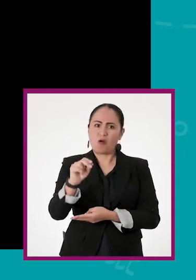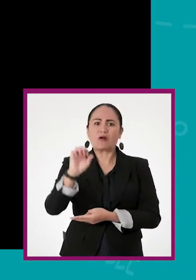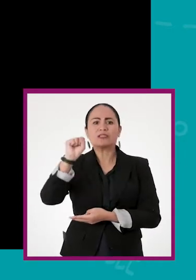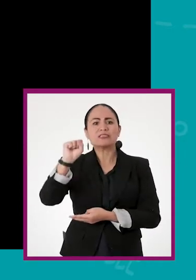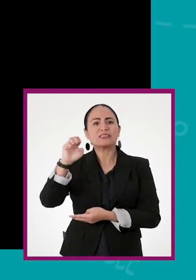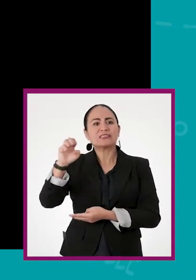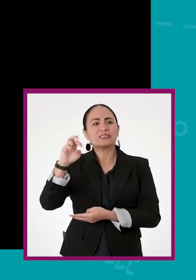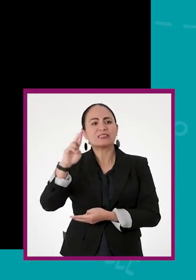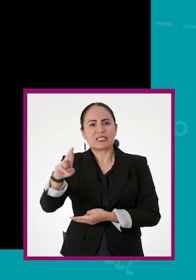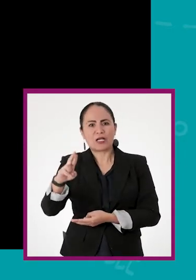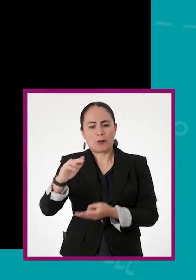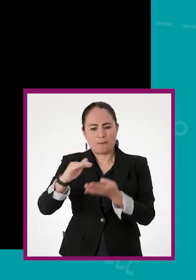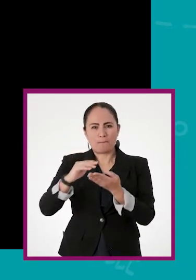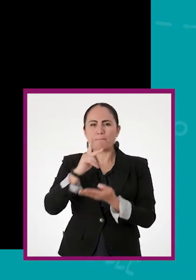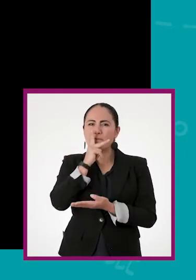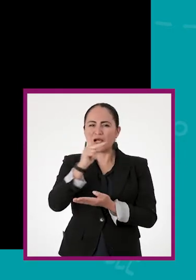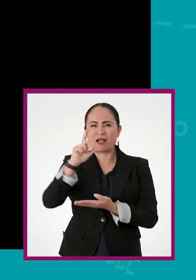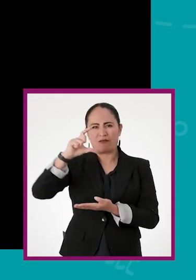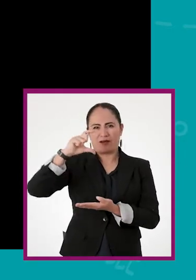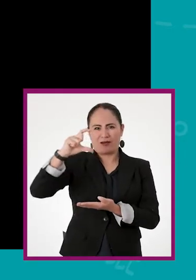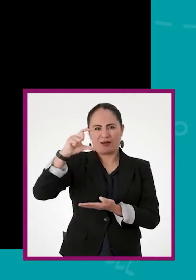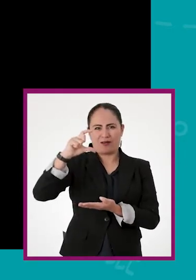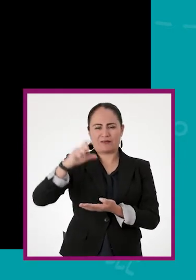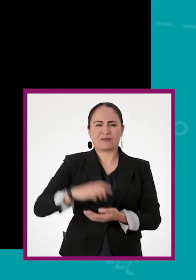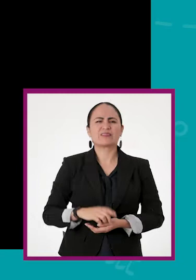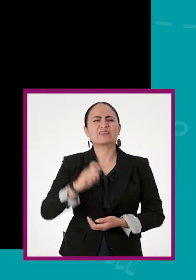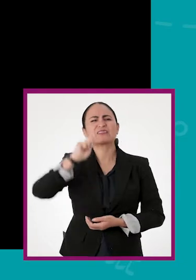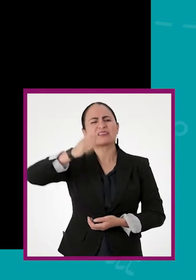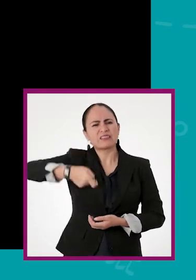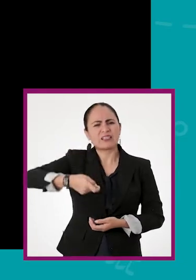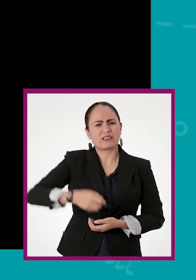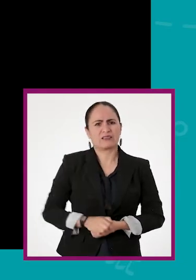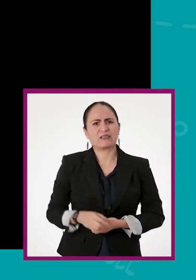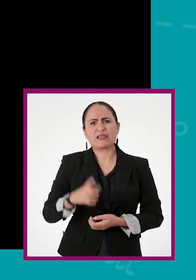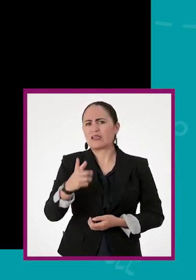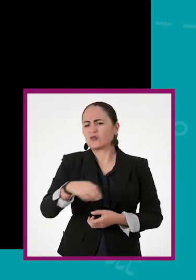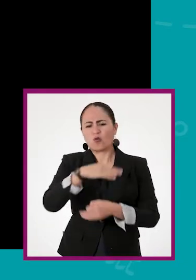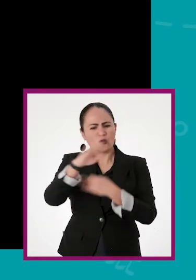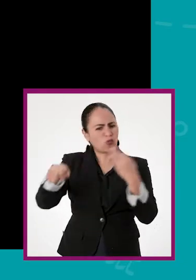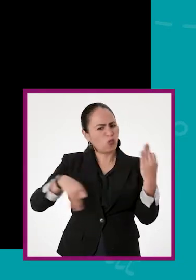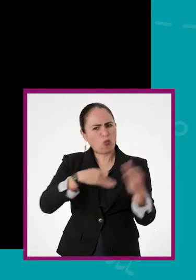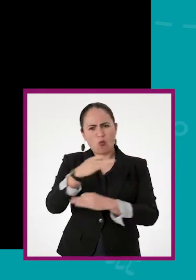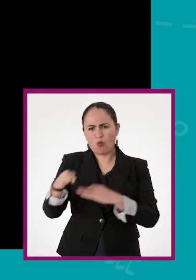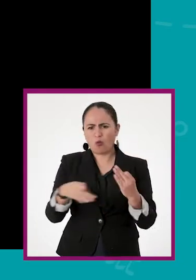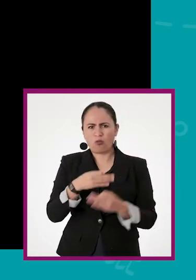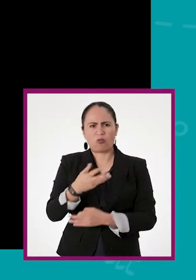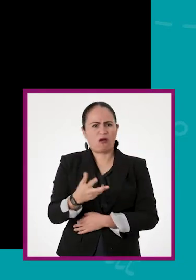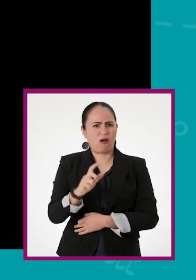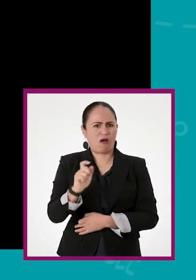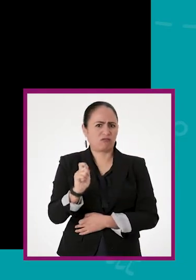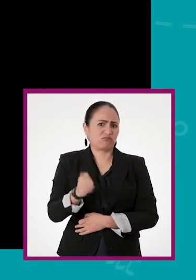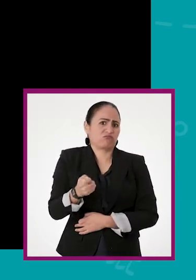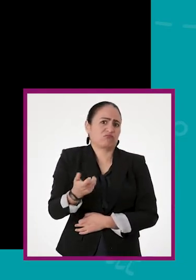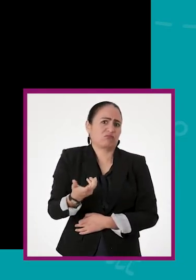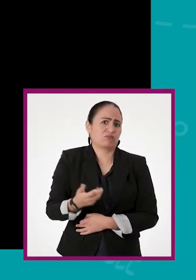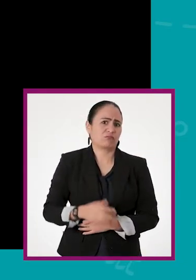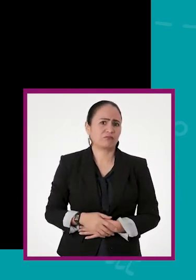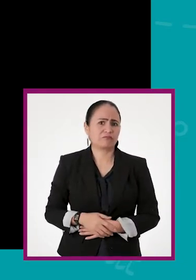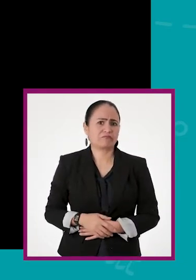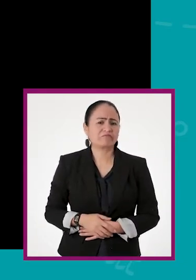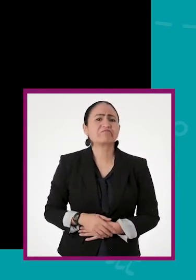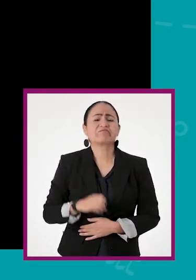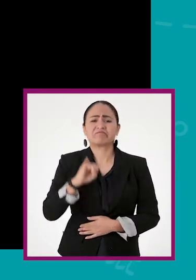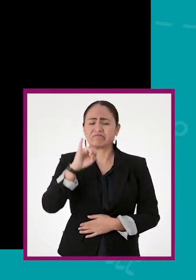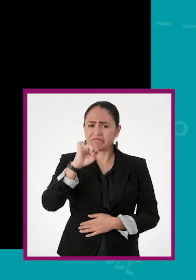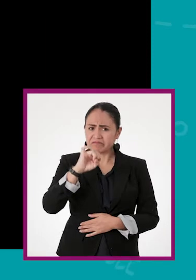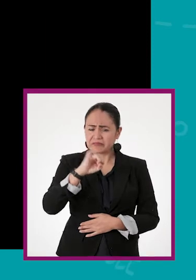ser, con mayúscula, el sustrato, el fundamento de todo lo que es. Por